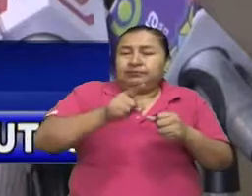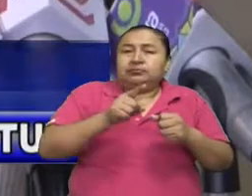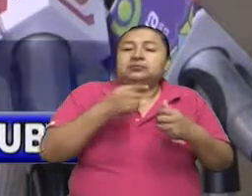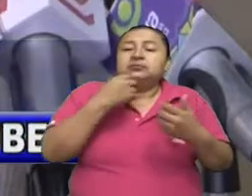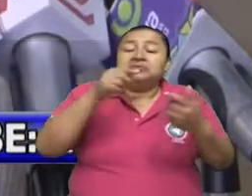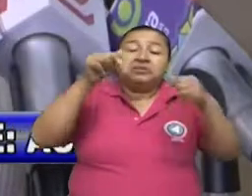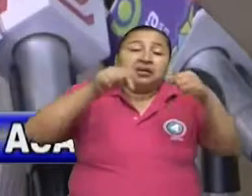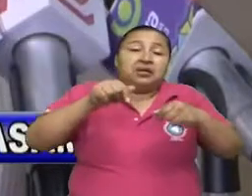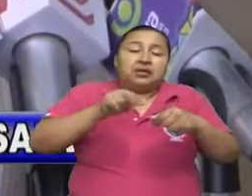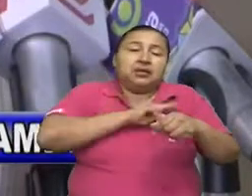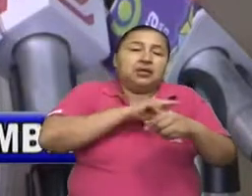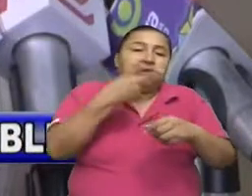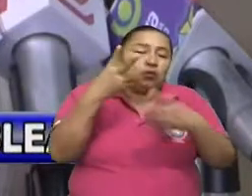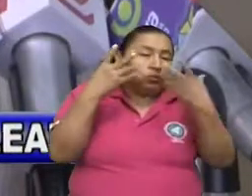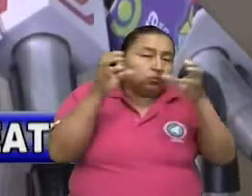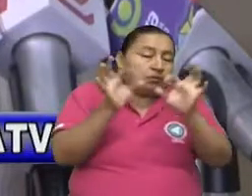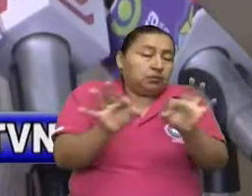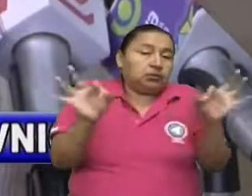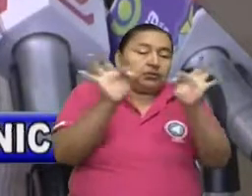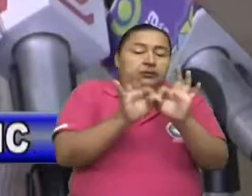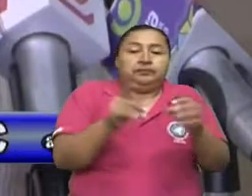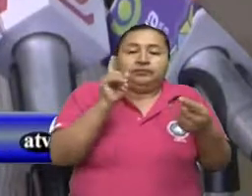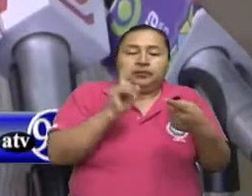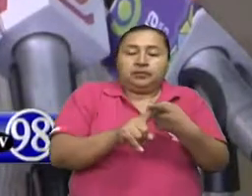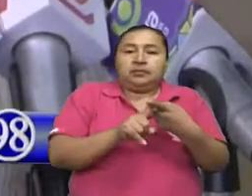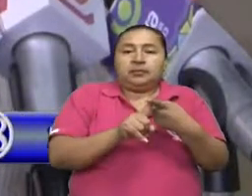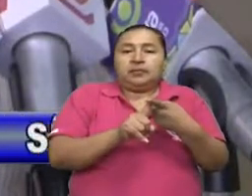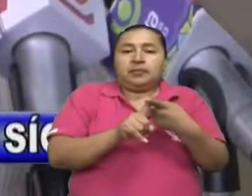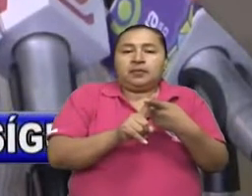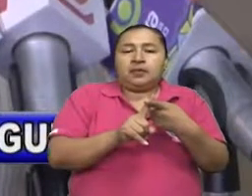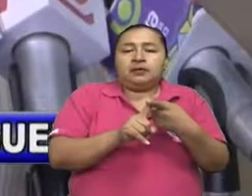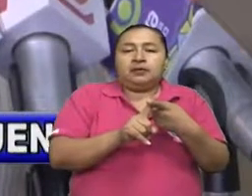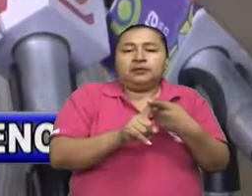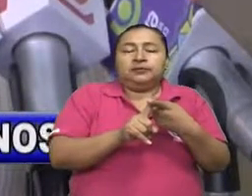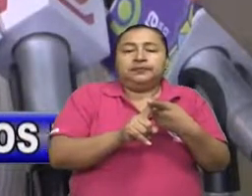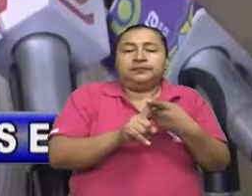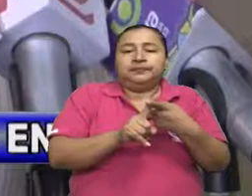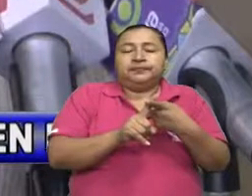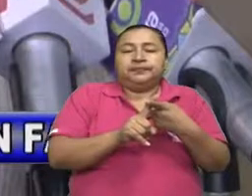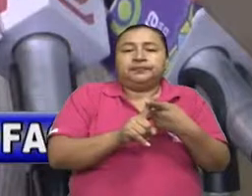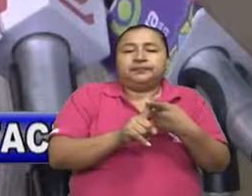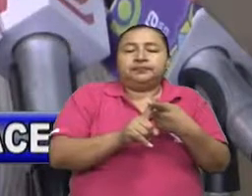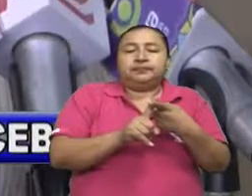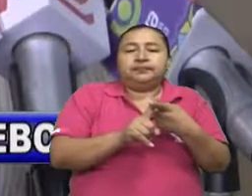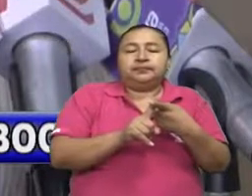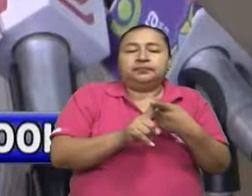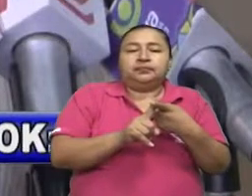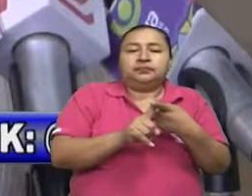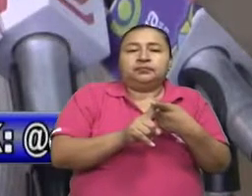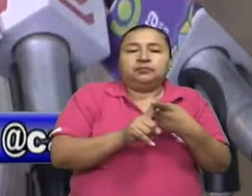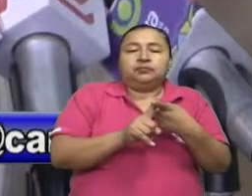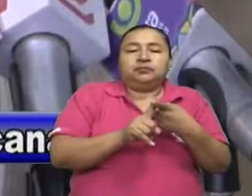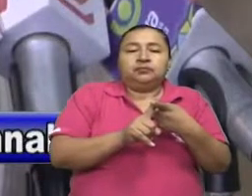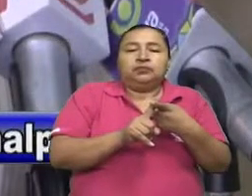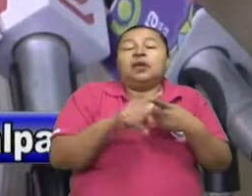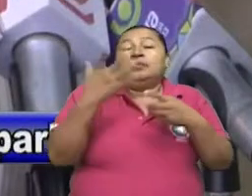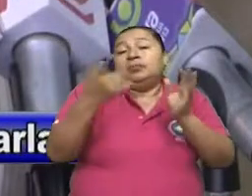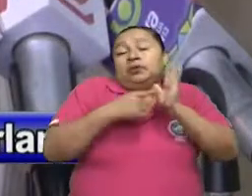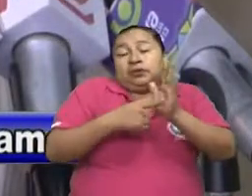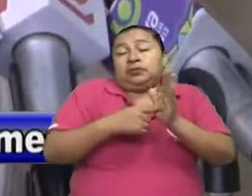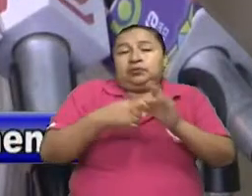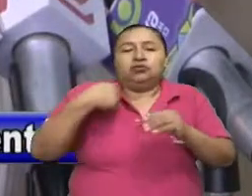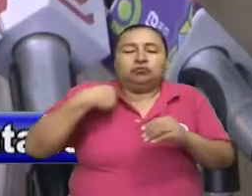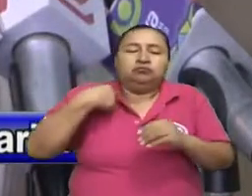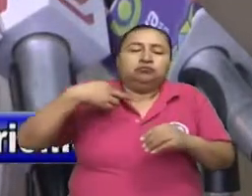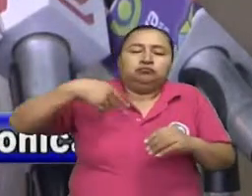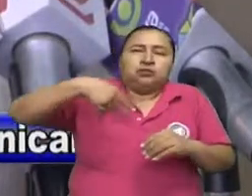Acá dos cosas importantes. La primera, que si vamos a pie o estamos a pie